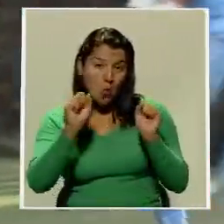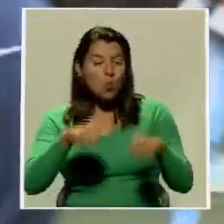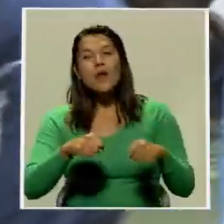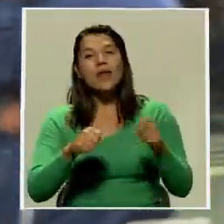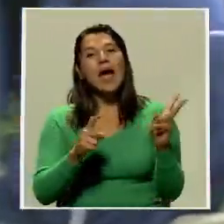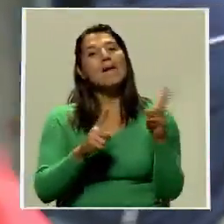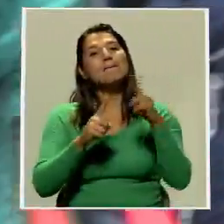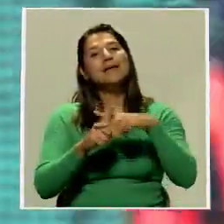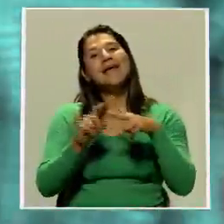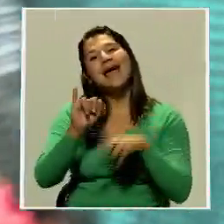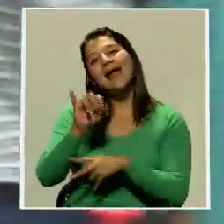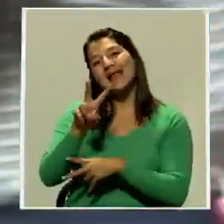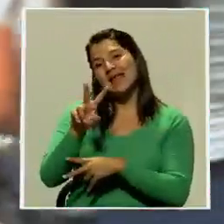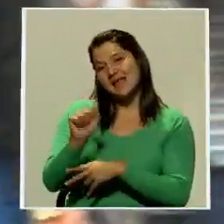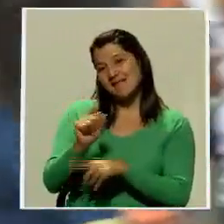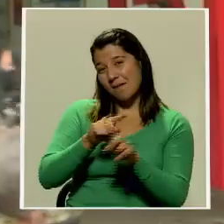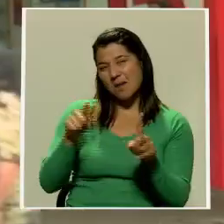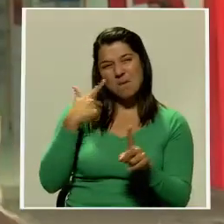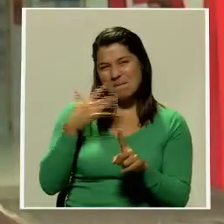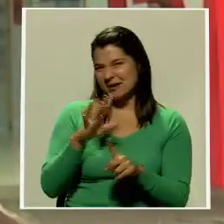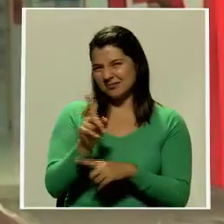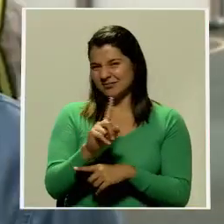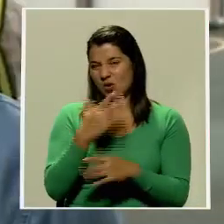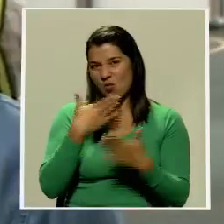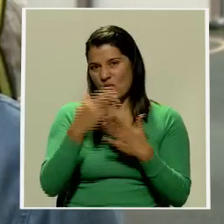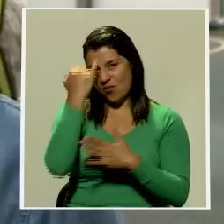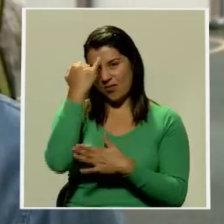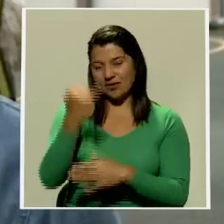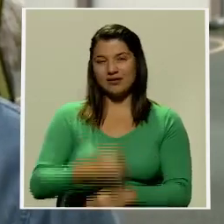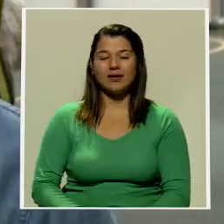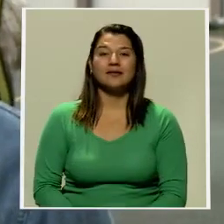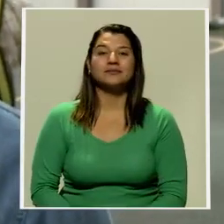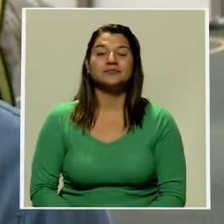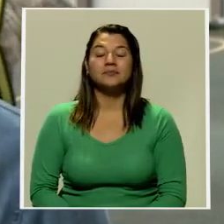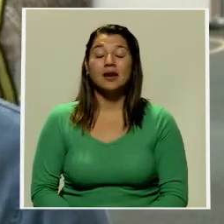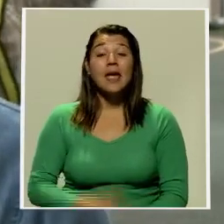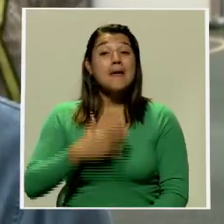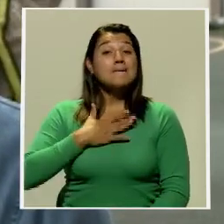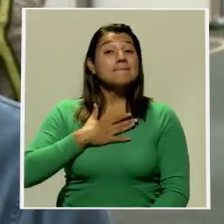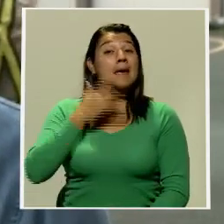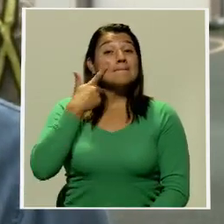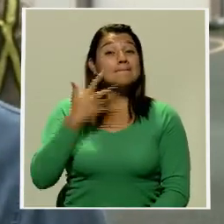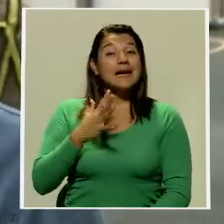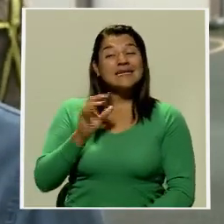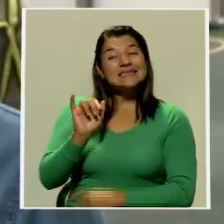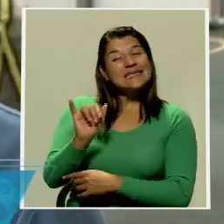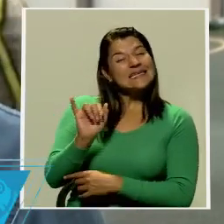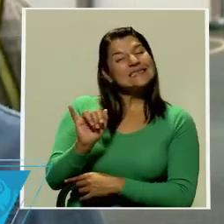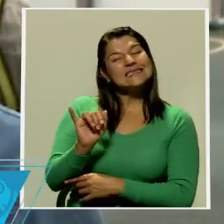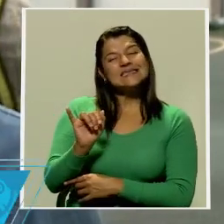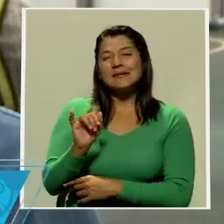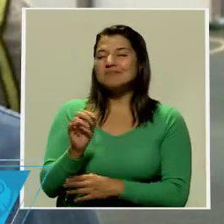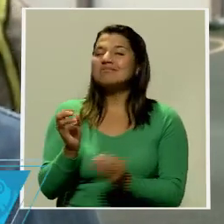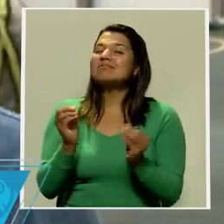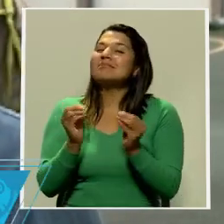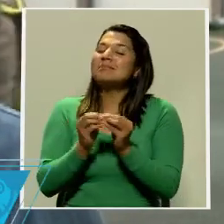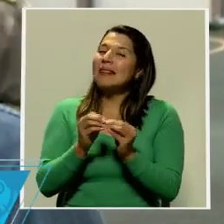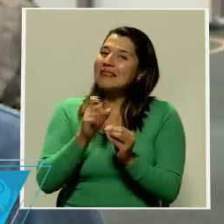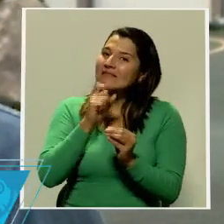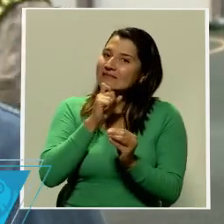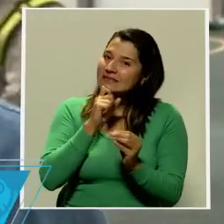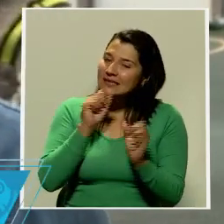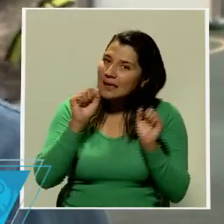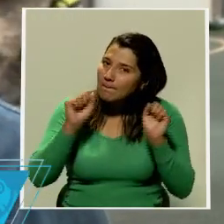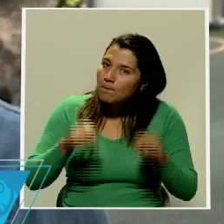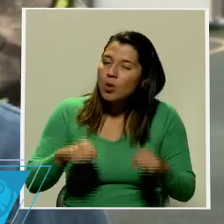IVA, sin embargo, no parece viable. Me parece que esa está más lejos de tener los apoyos